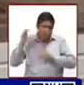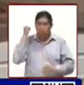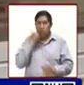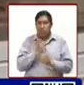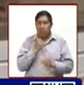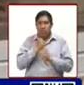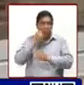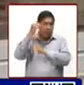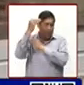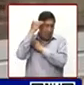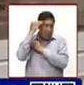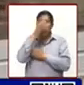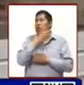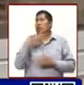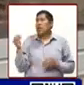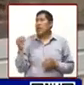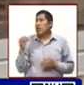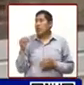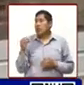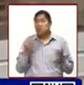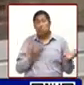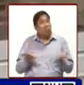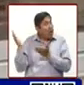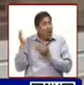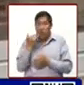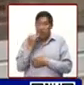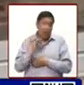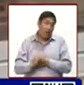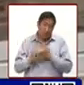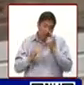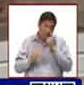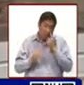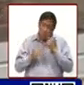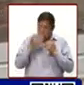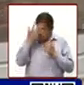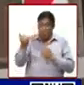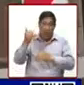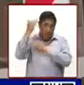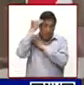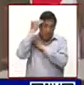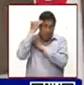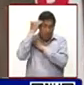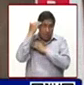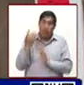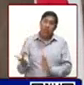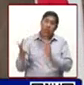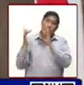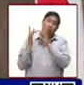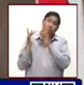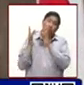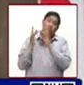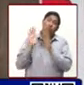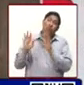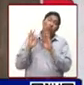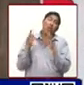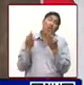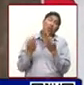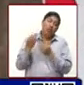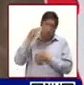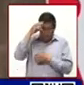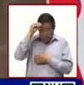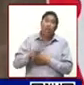trabajo a la ciudad de Santa Cruz y que se estaban llevando al menor porque en Santa Cruz iban a tomar contacto con los familiares del